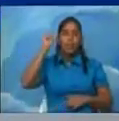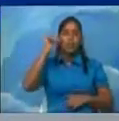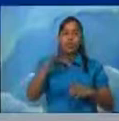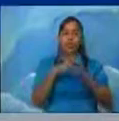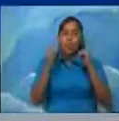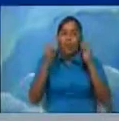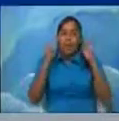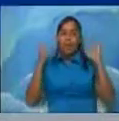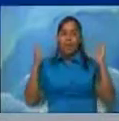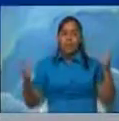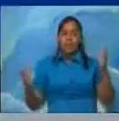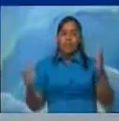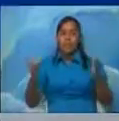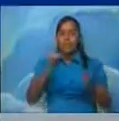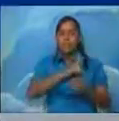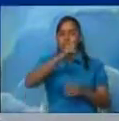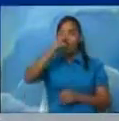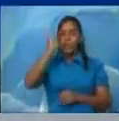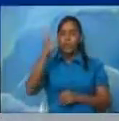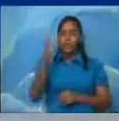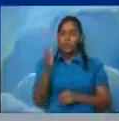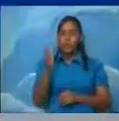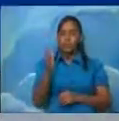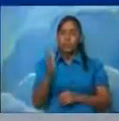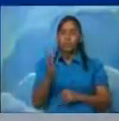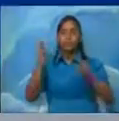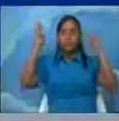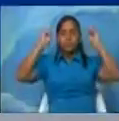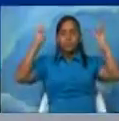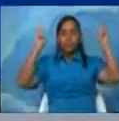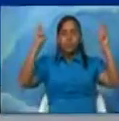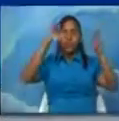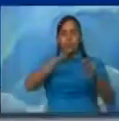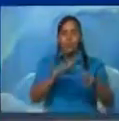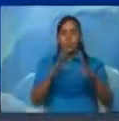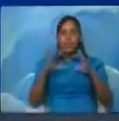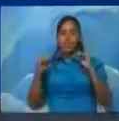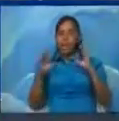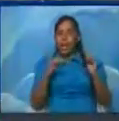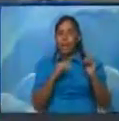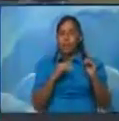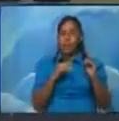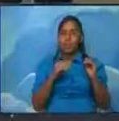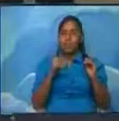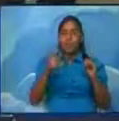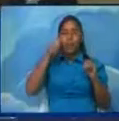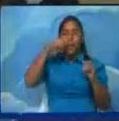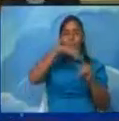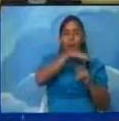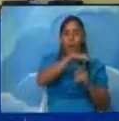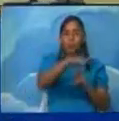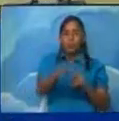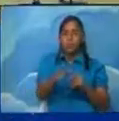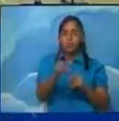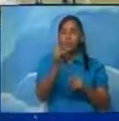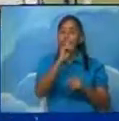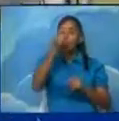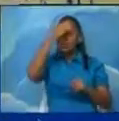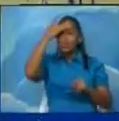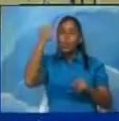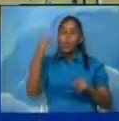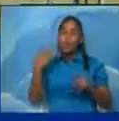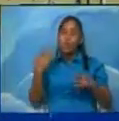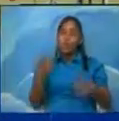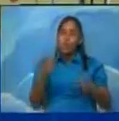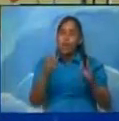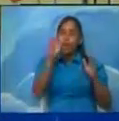la grandeza de Dios. Moisés le está hablando al pueblo. No se olviden,